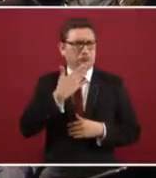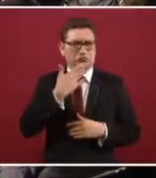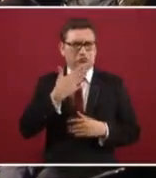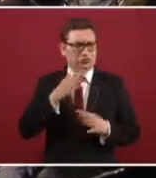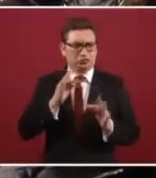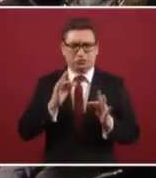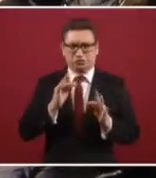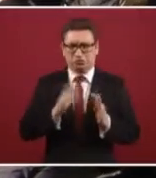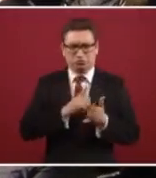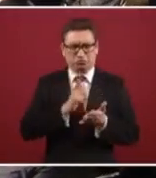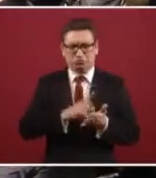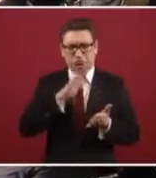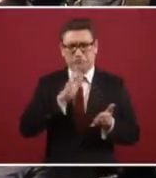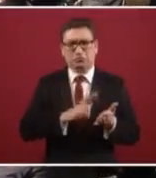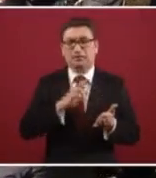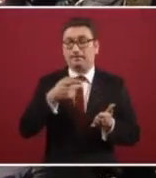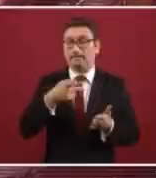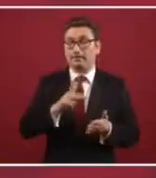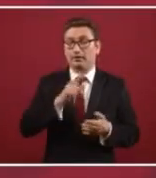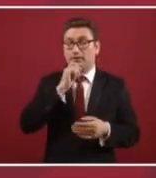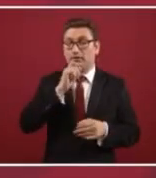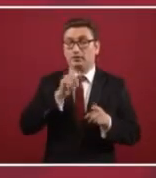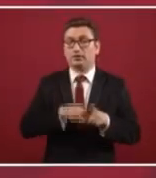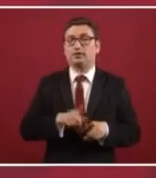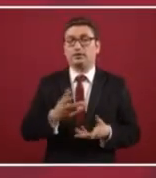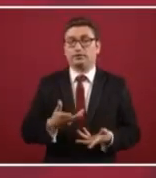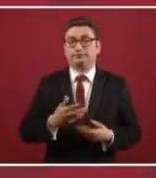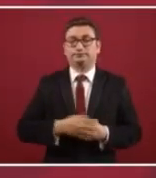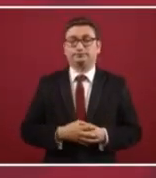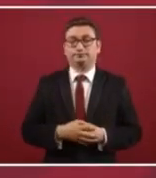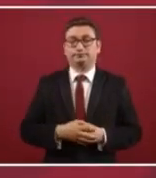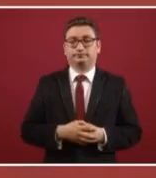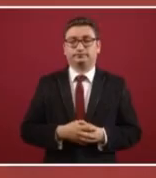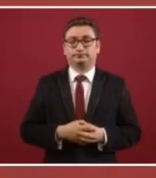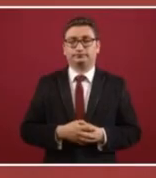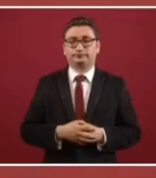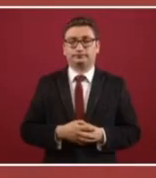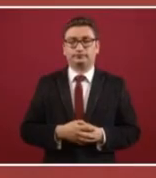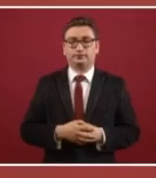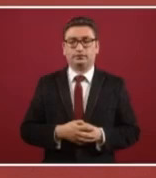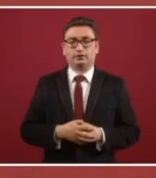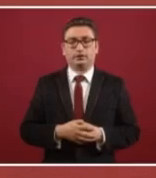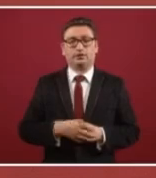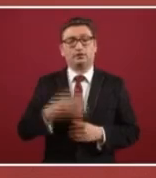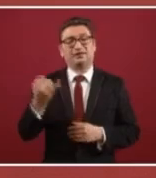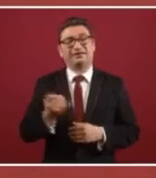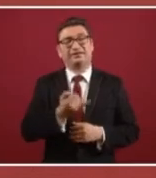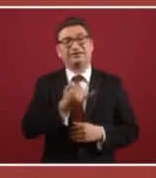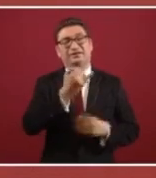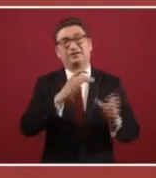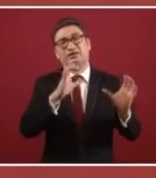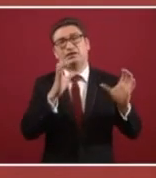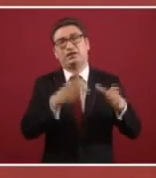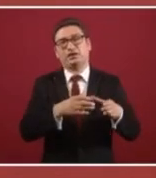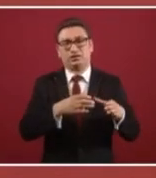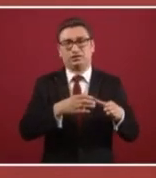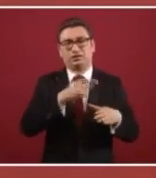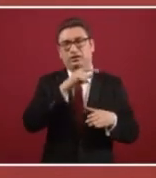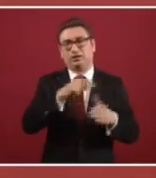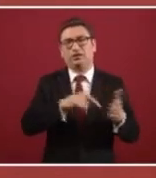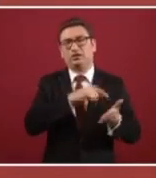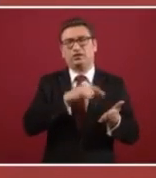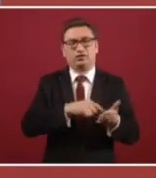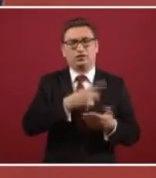medicamentos ni médicos ni enfermeras y mejorar la infraestructura en las comunidades apartadas donde hay más